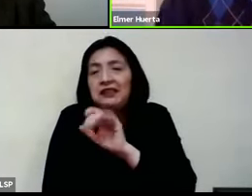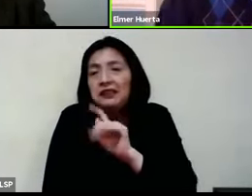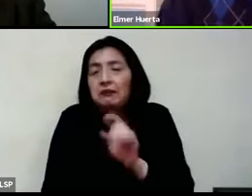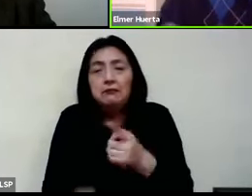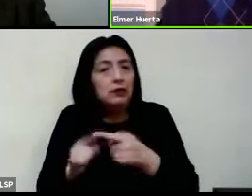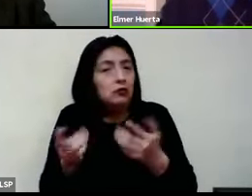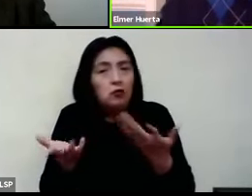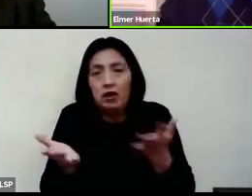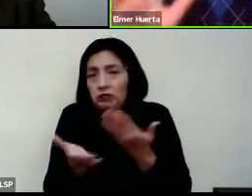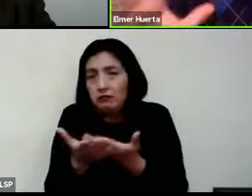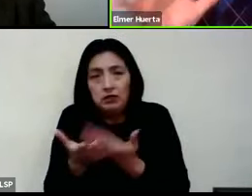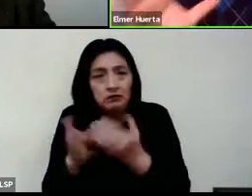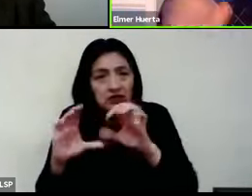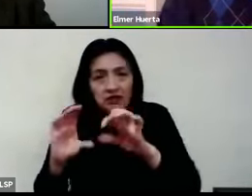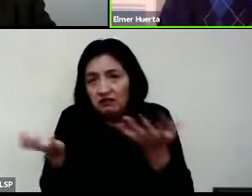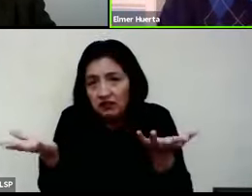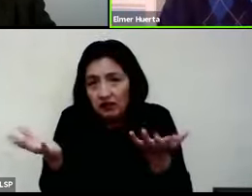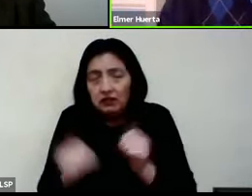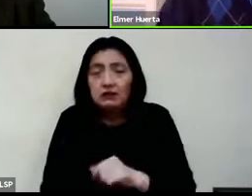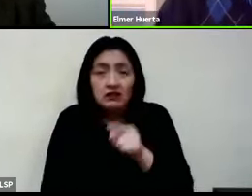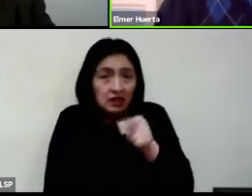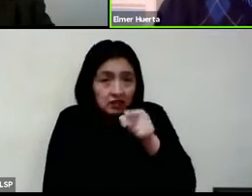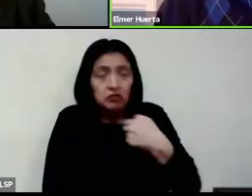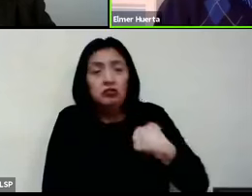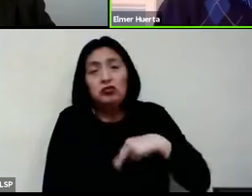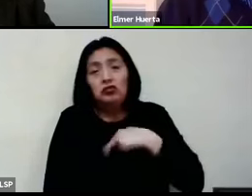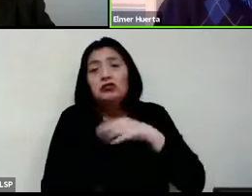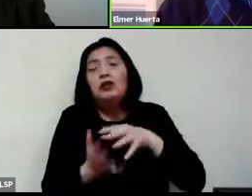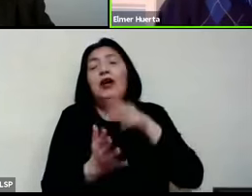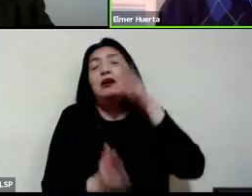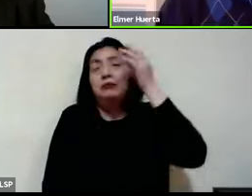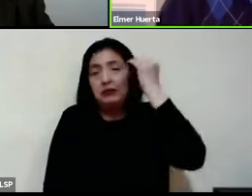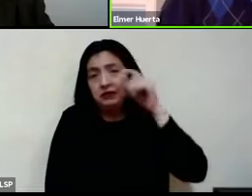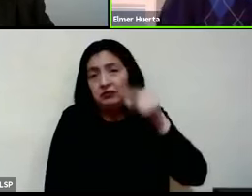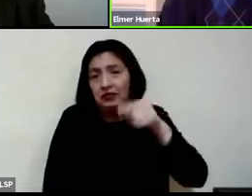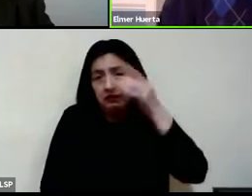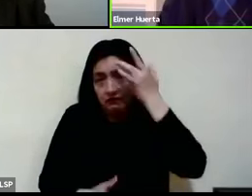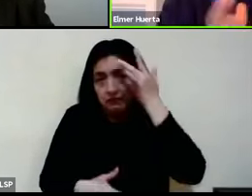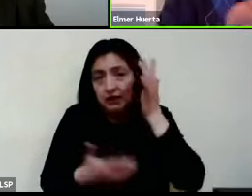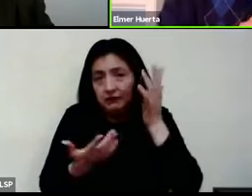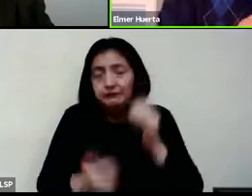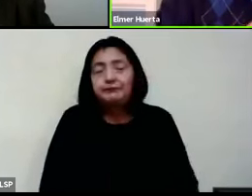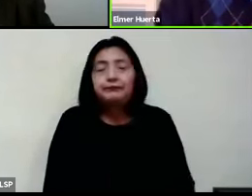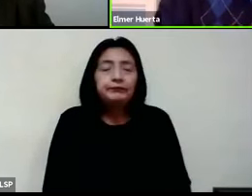dársela. Ahí está. Fíjense, eso es lo que hemos aprendido acerca de esta enfermedad.